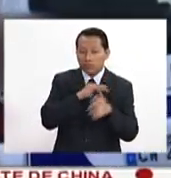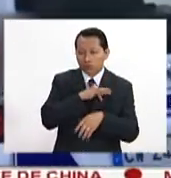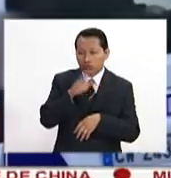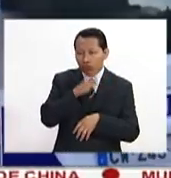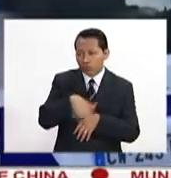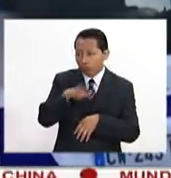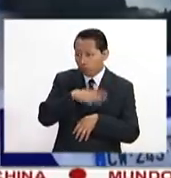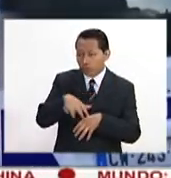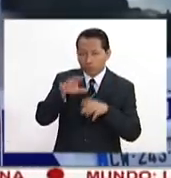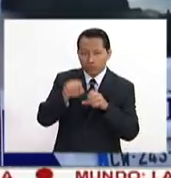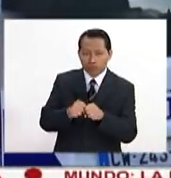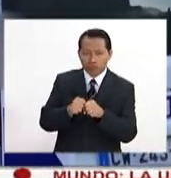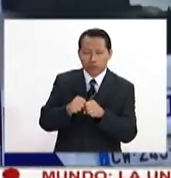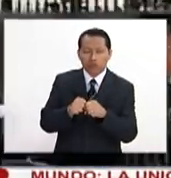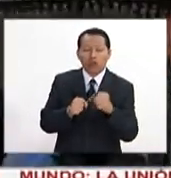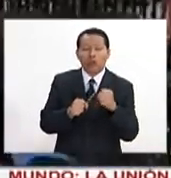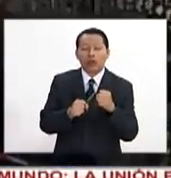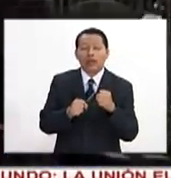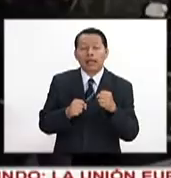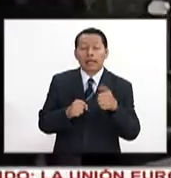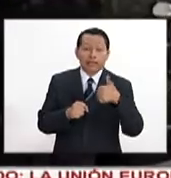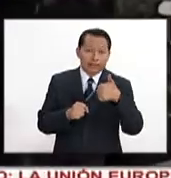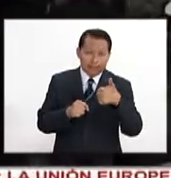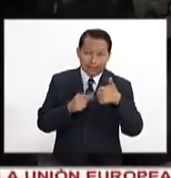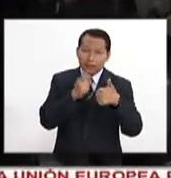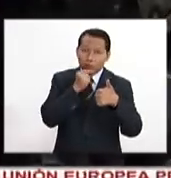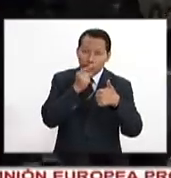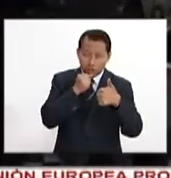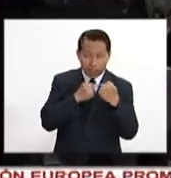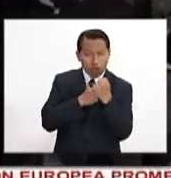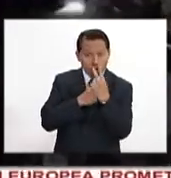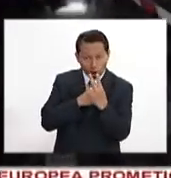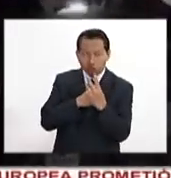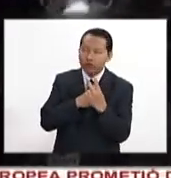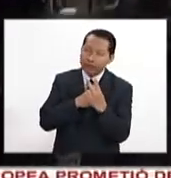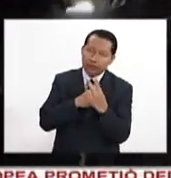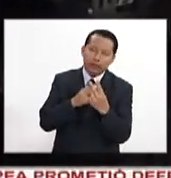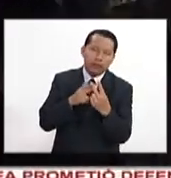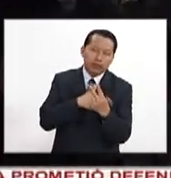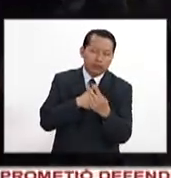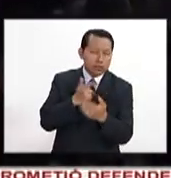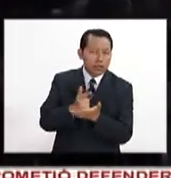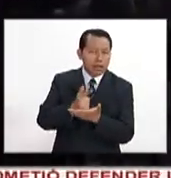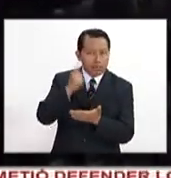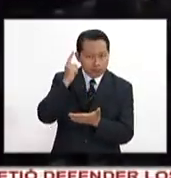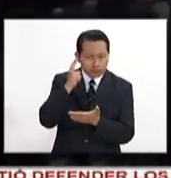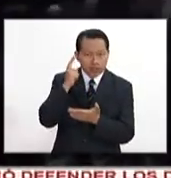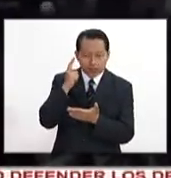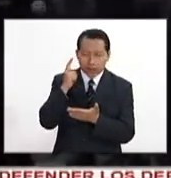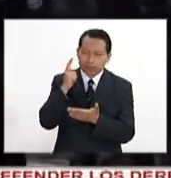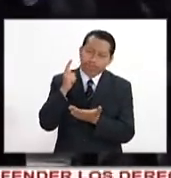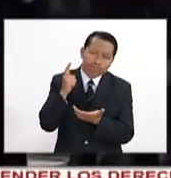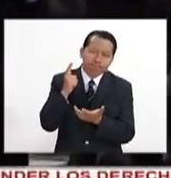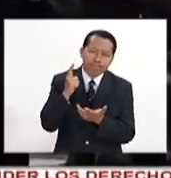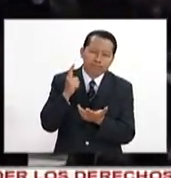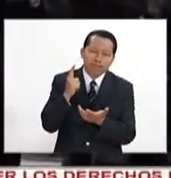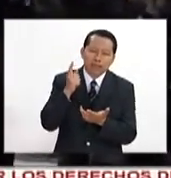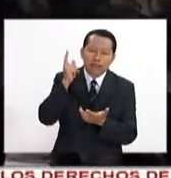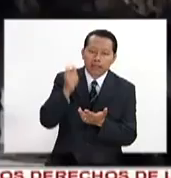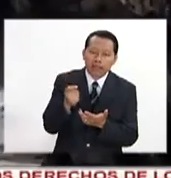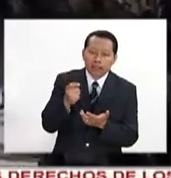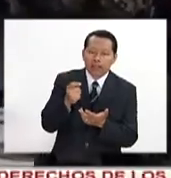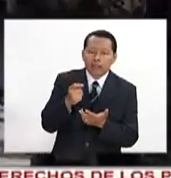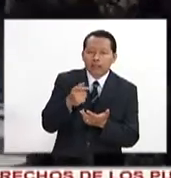de búsqueda y captura. 2 de los 6 policías se encuentran en estado crítico. Por el momento se desconoce, si